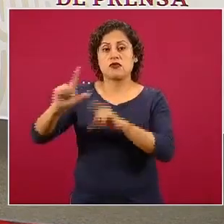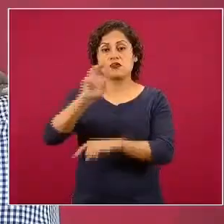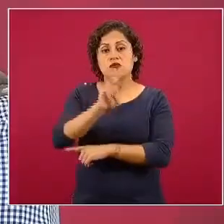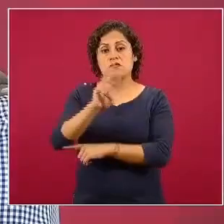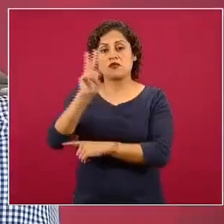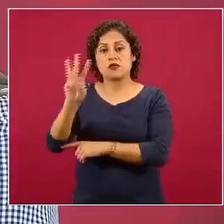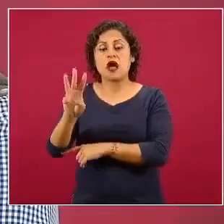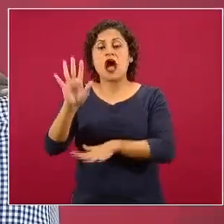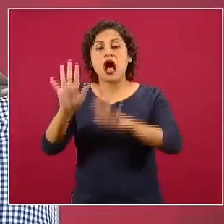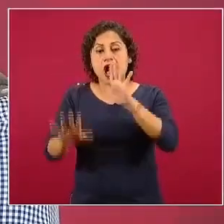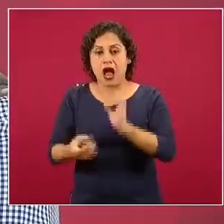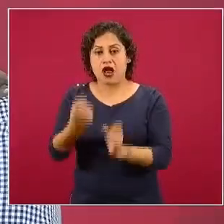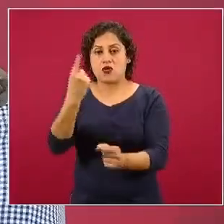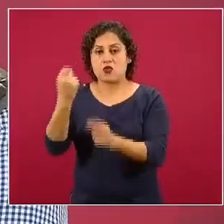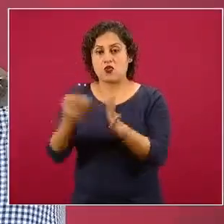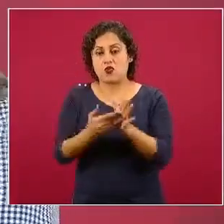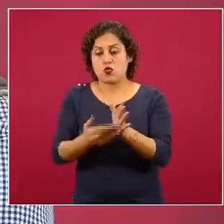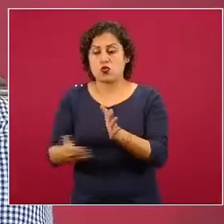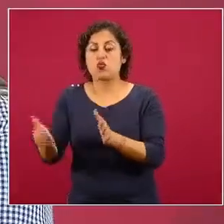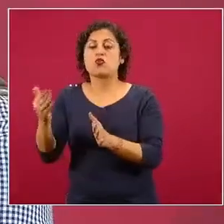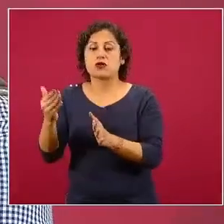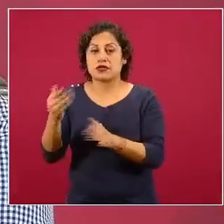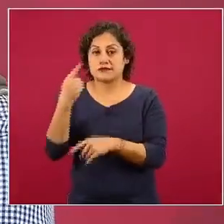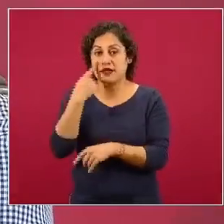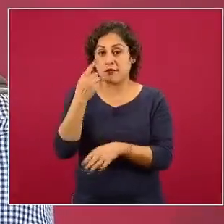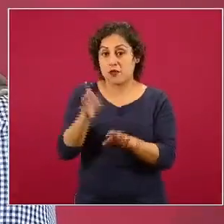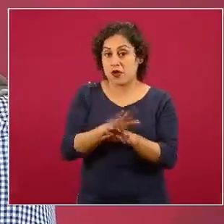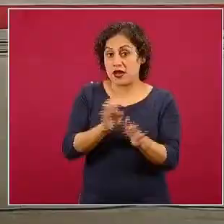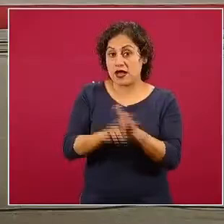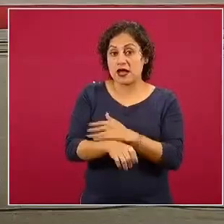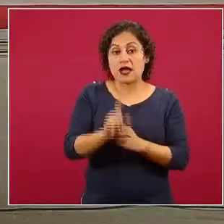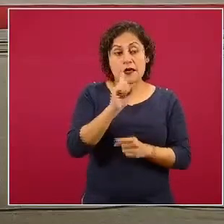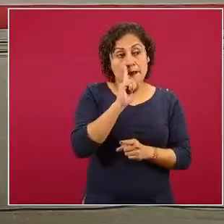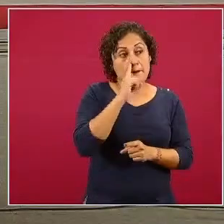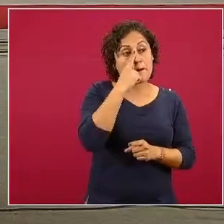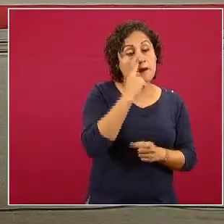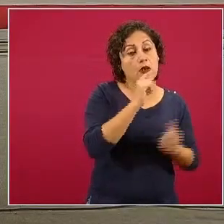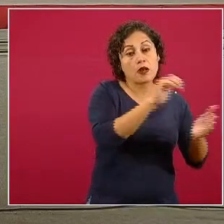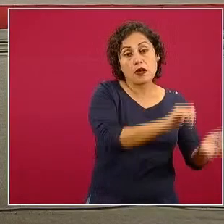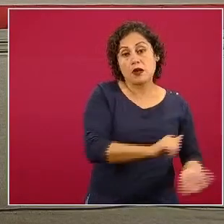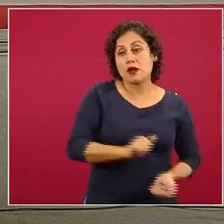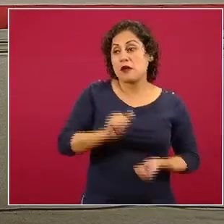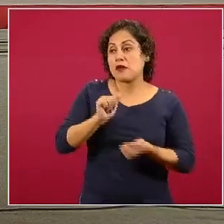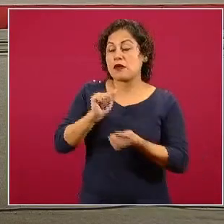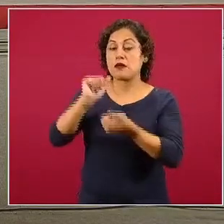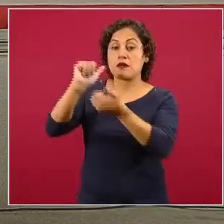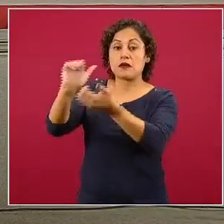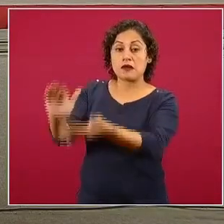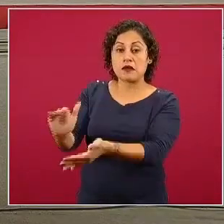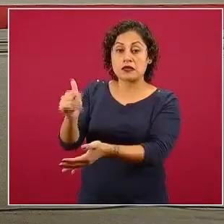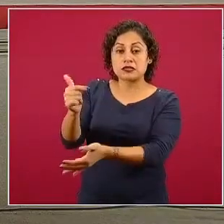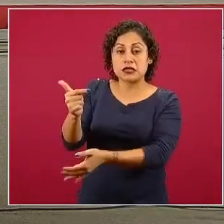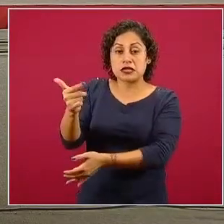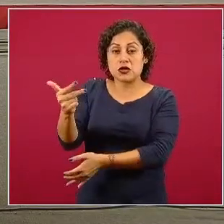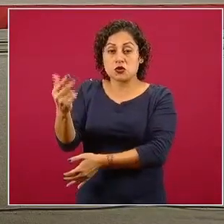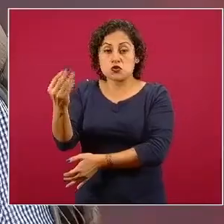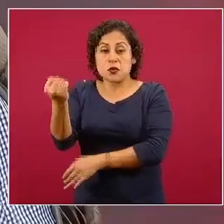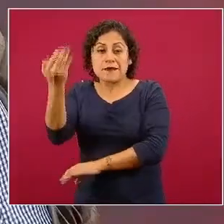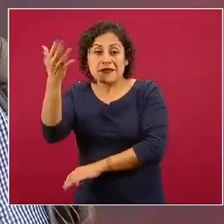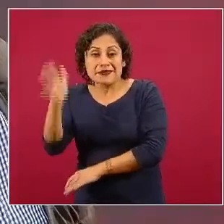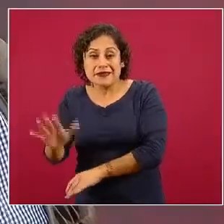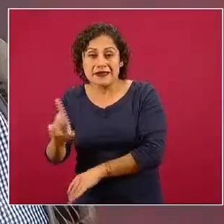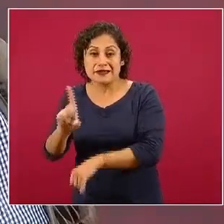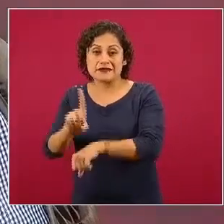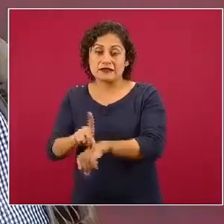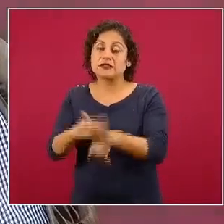de esos 7 días solamente en el envío de la muestra. Y esto muchas veces tiene que ver también con la logística y la saturación